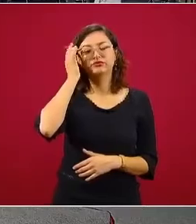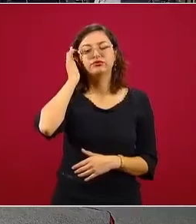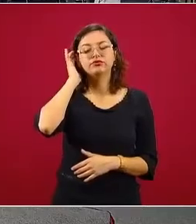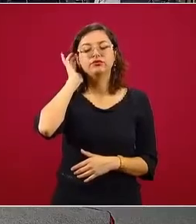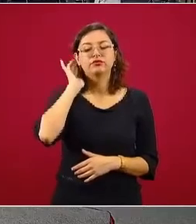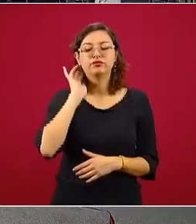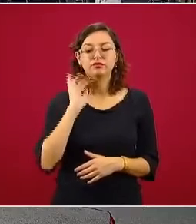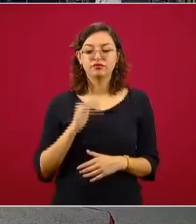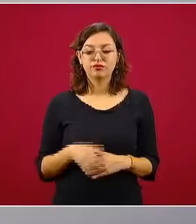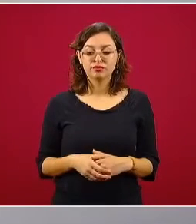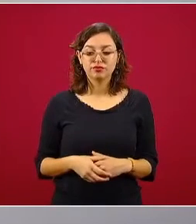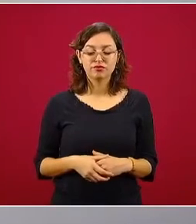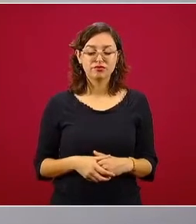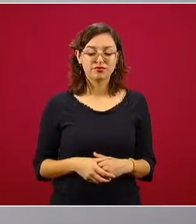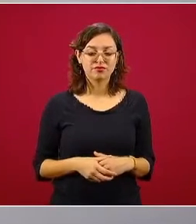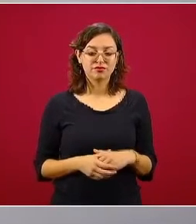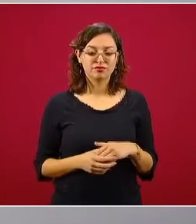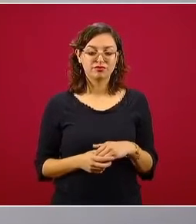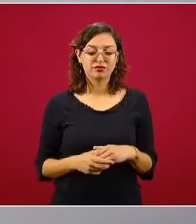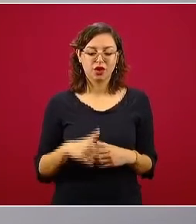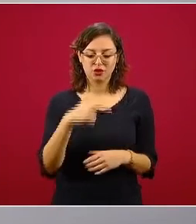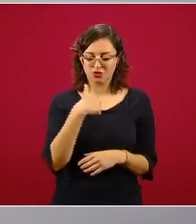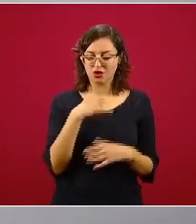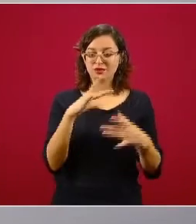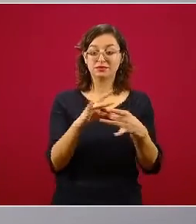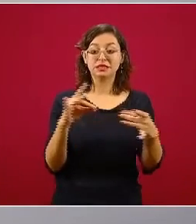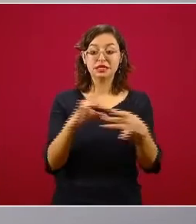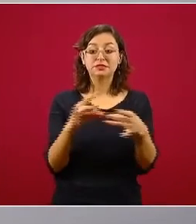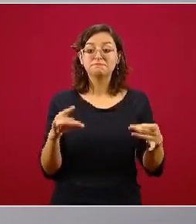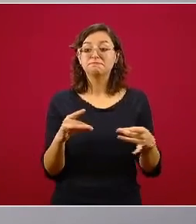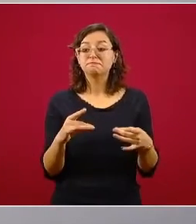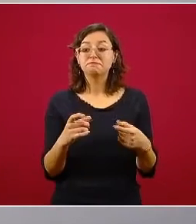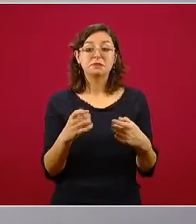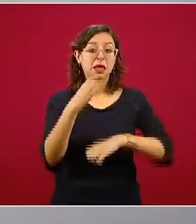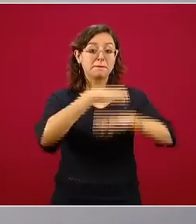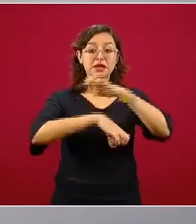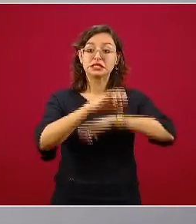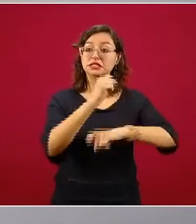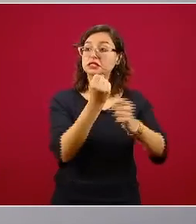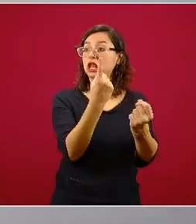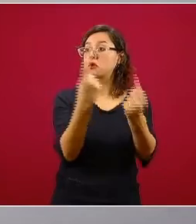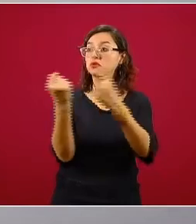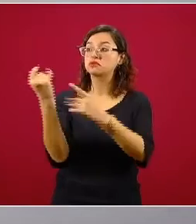de algunas empresas que no pagaban impuestos,